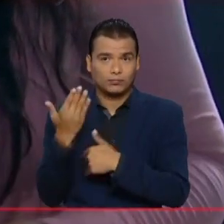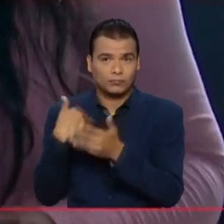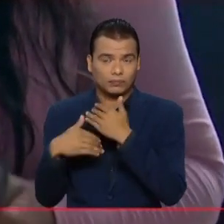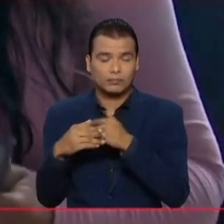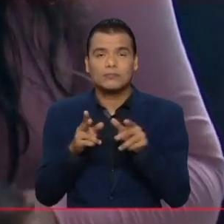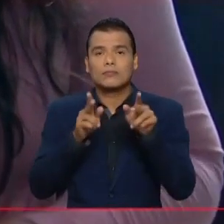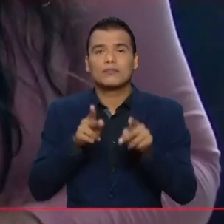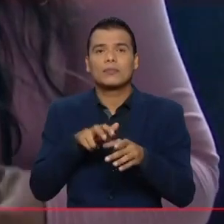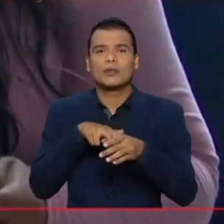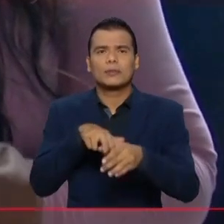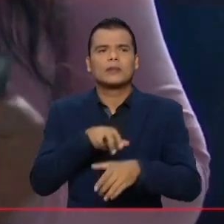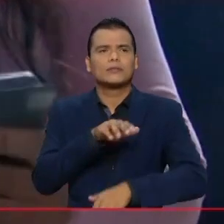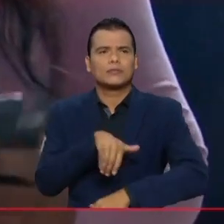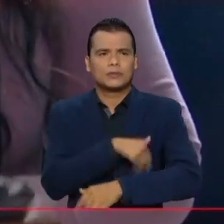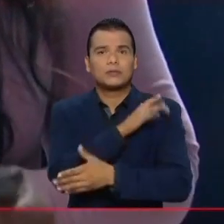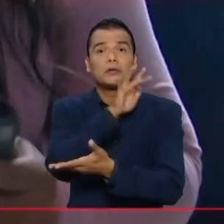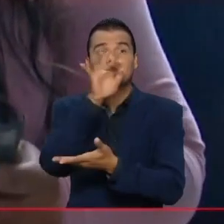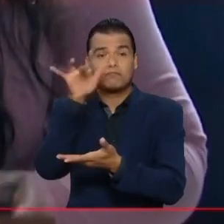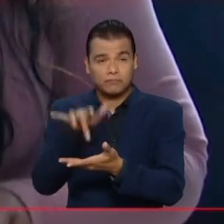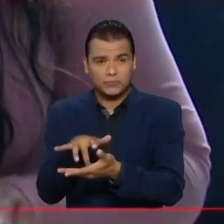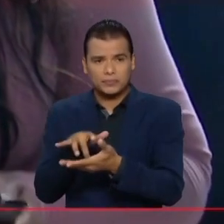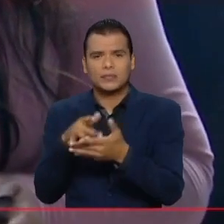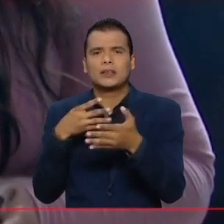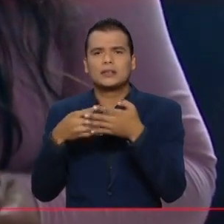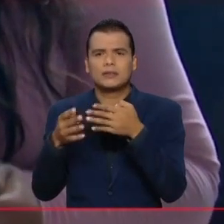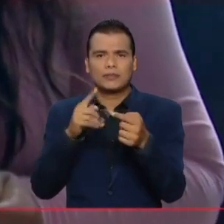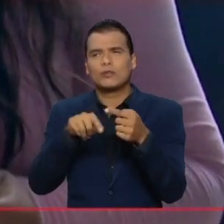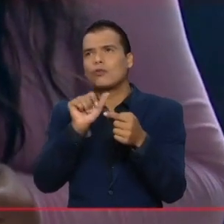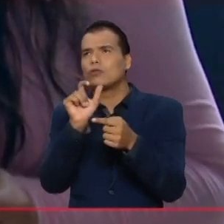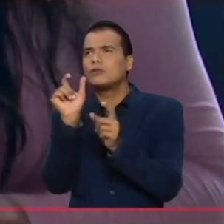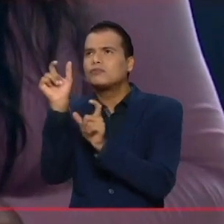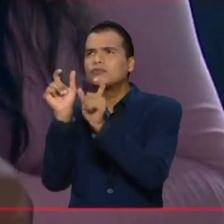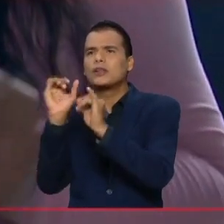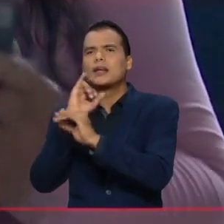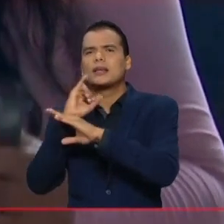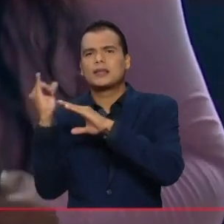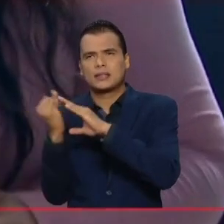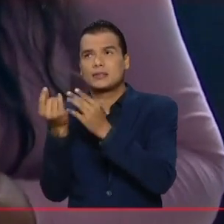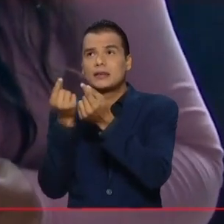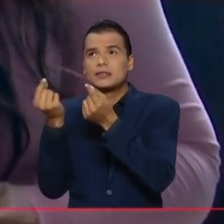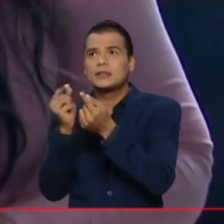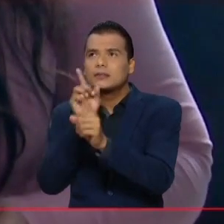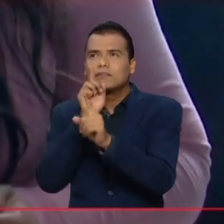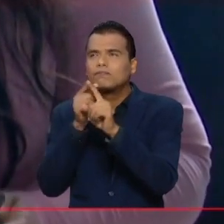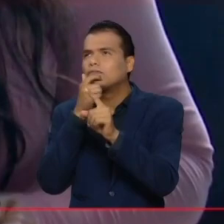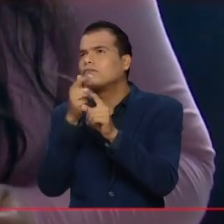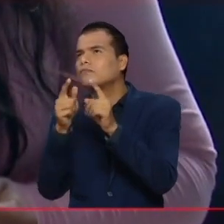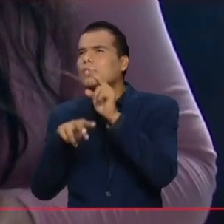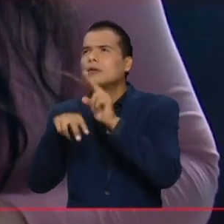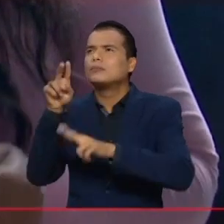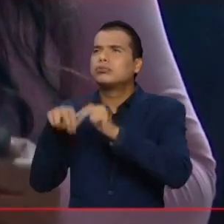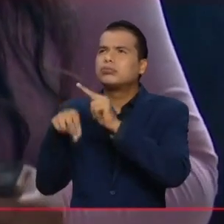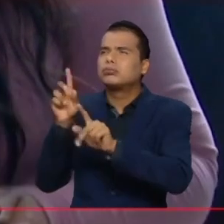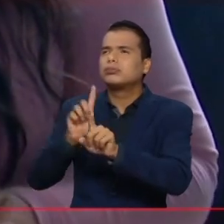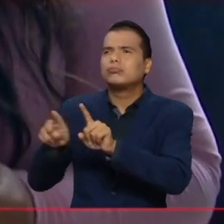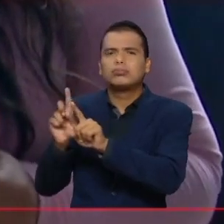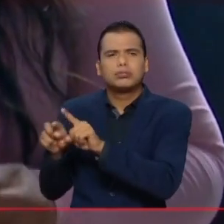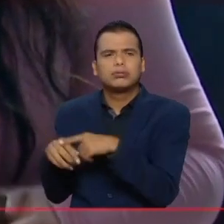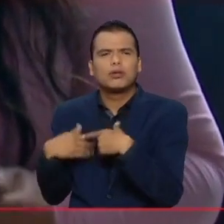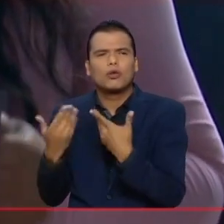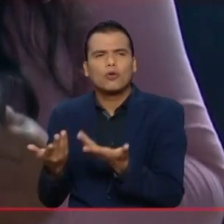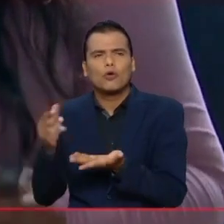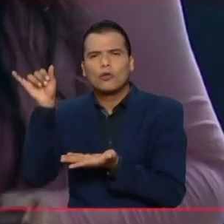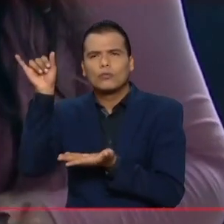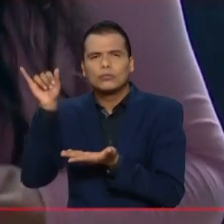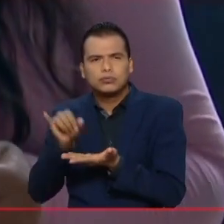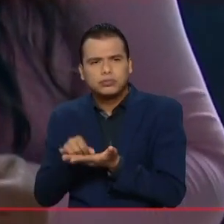el ministro de Transporte estuvo visitando las islas de Providencia y Santa Catalina precisamente para revisar las obras a cargo de su cartera, por ejemplo, el